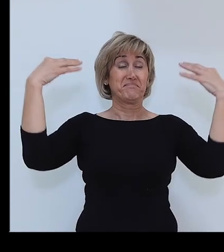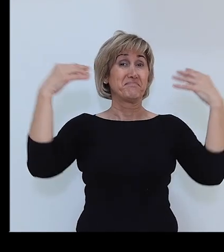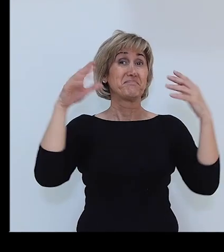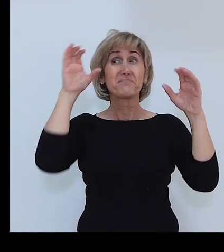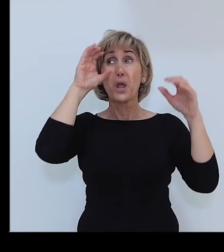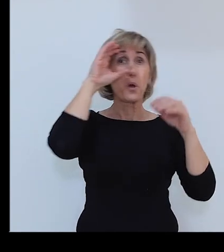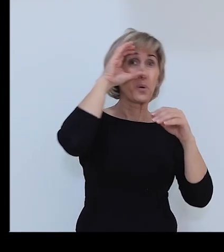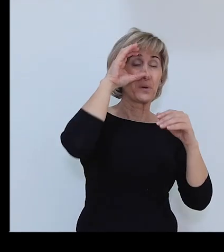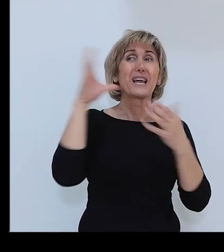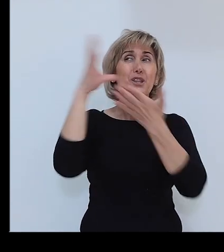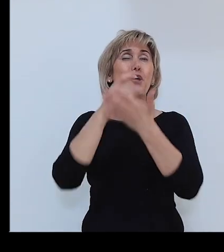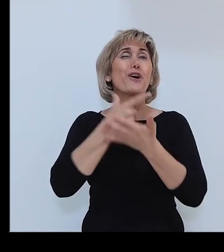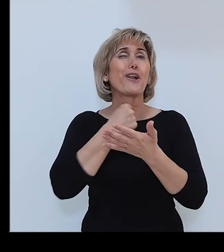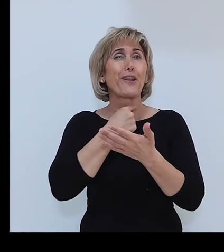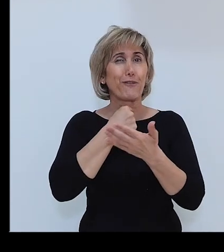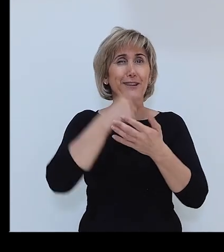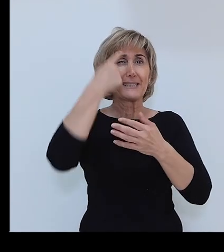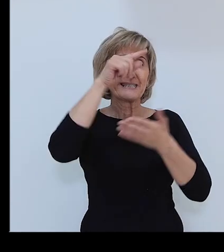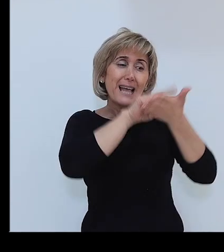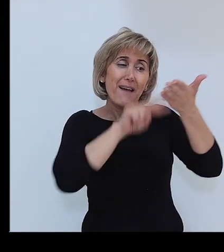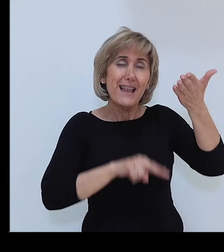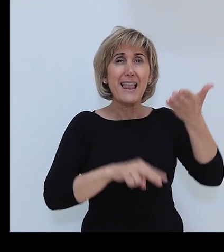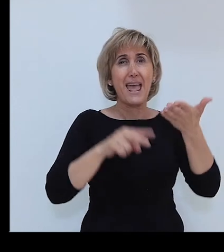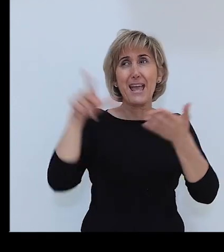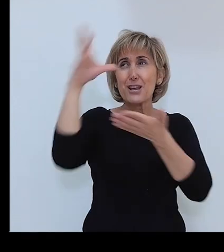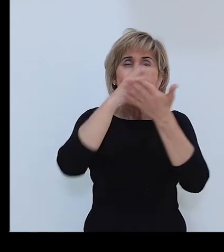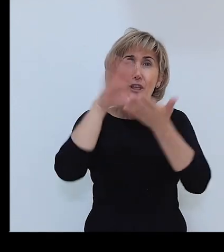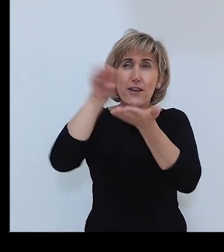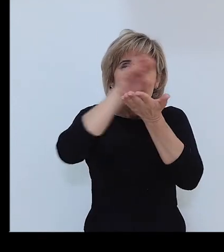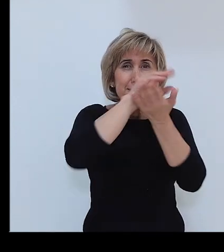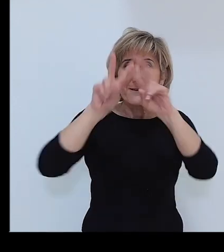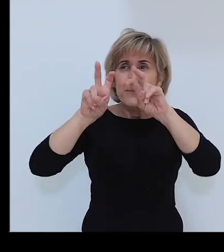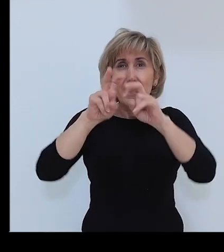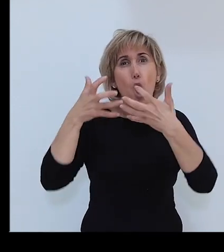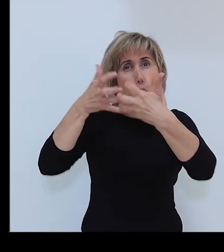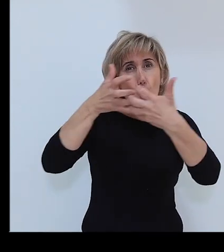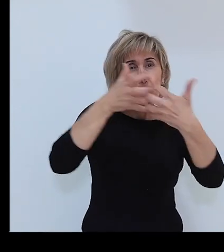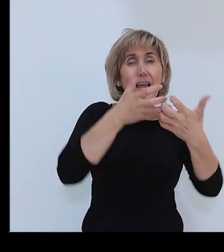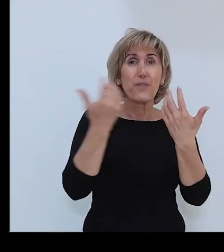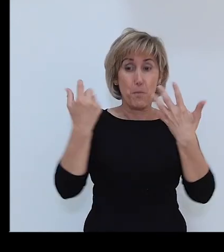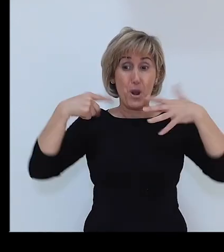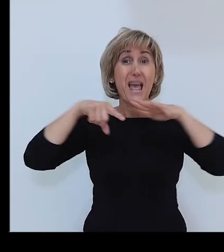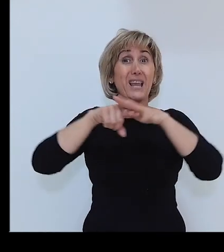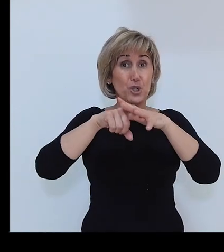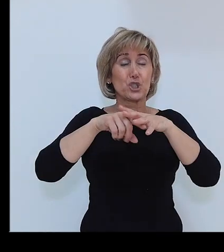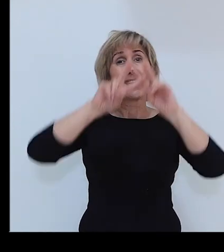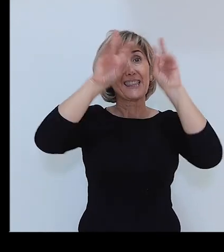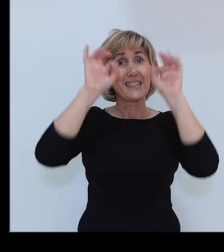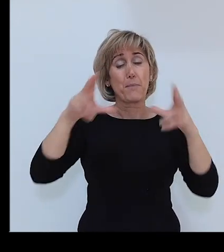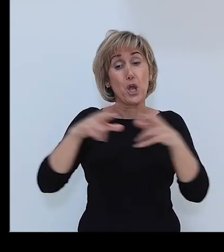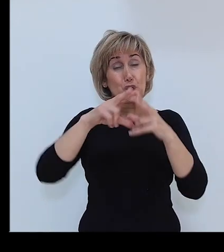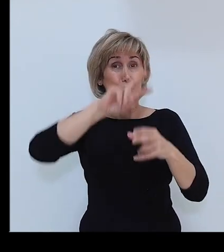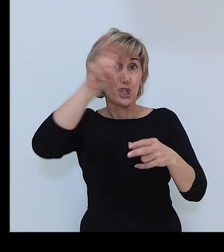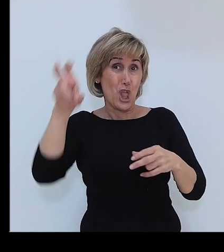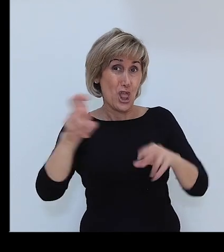A vosotros. Y bueno, esperemos que el resto de las personas que nos escuchen le entren tantas ganas como a nosotras de seguir